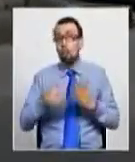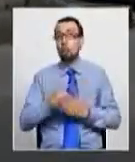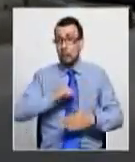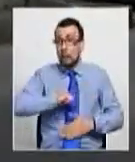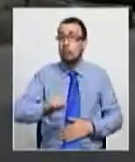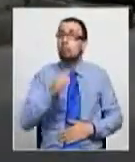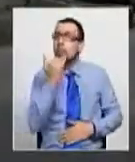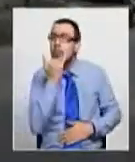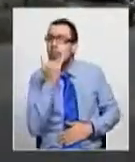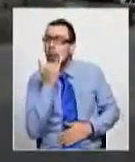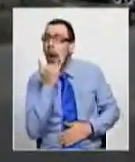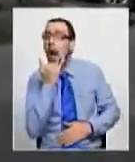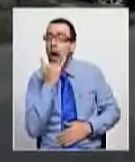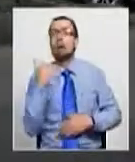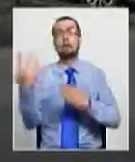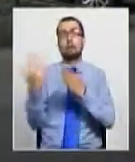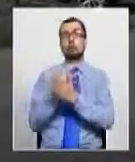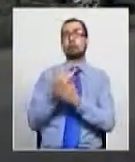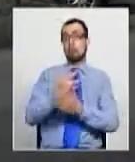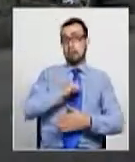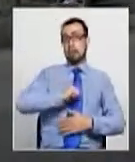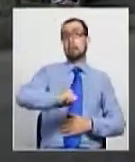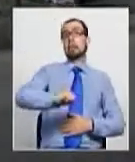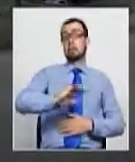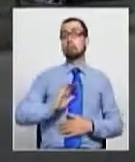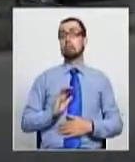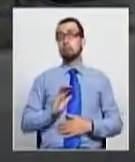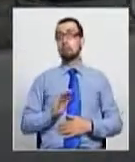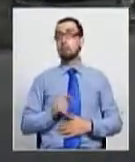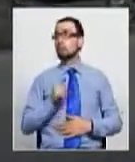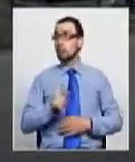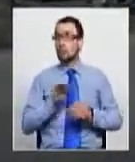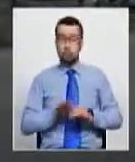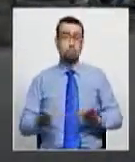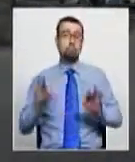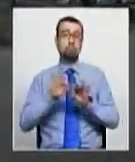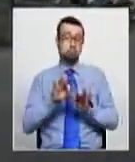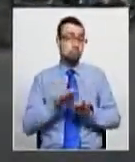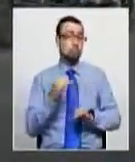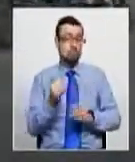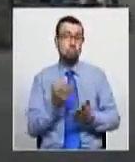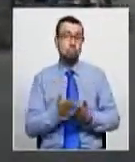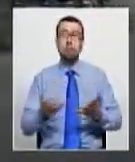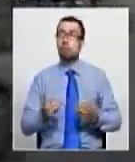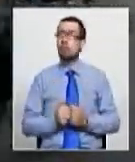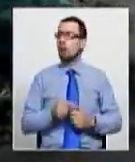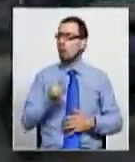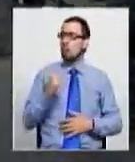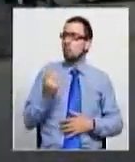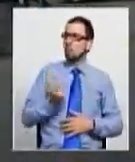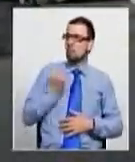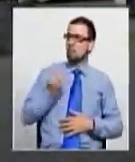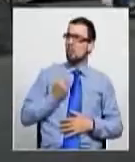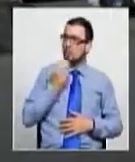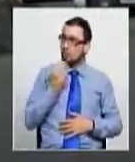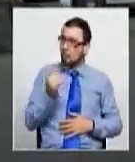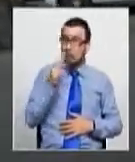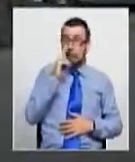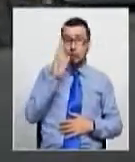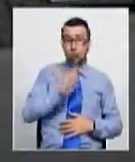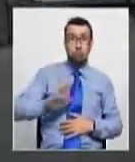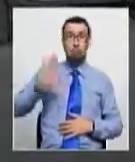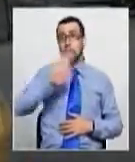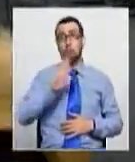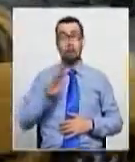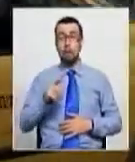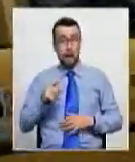los paseros que pasa en todo el país en nuestras regiones no tengo que solamente hacer como a nivel solamente nacional o de la gente